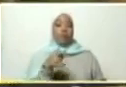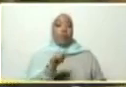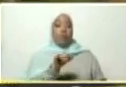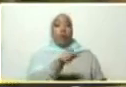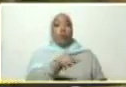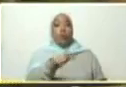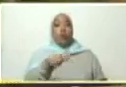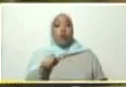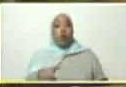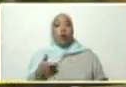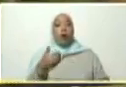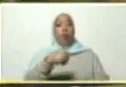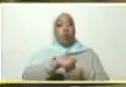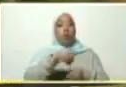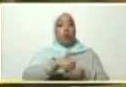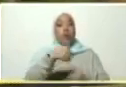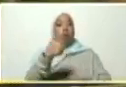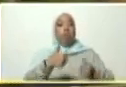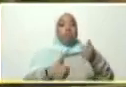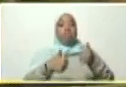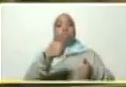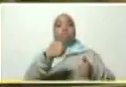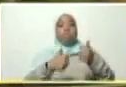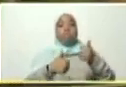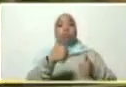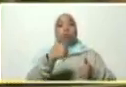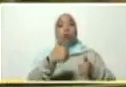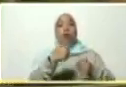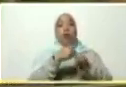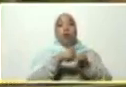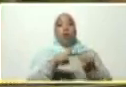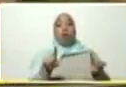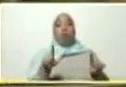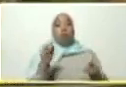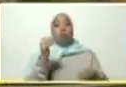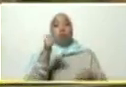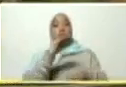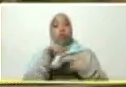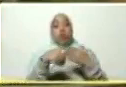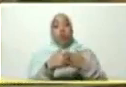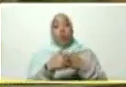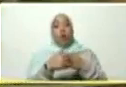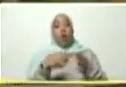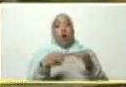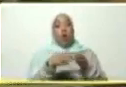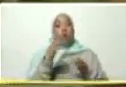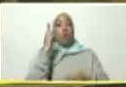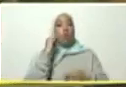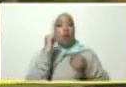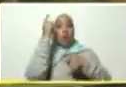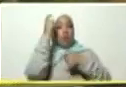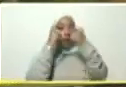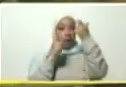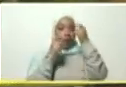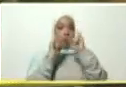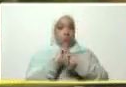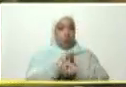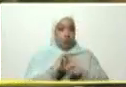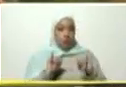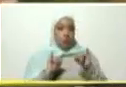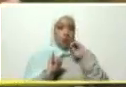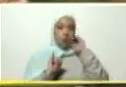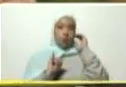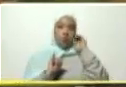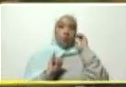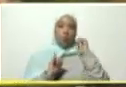nosotros debemos agarrar todos los nombres postulados en una persona puede estar postulado en toda la juguetería del Estado perfectamente o puede haber